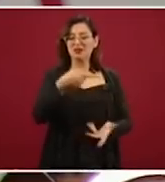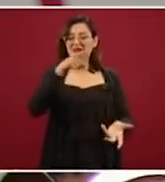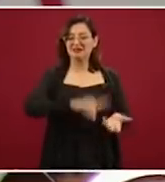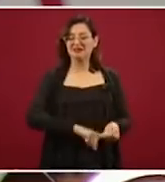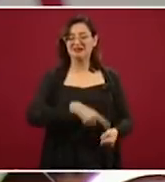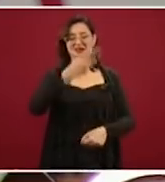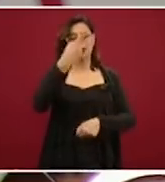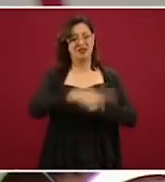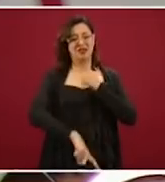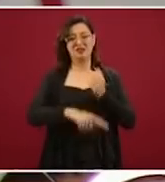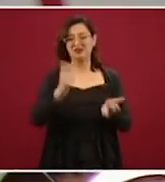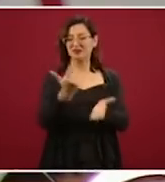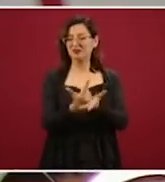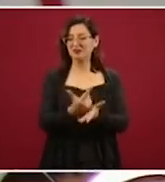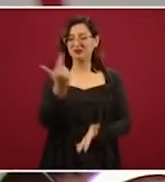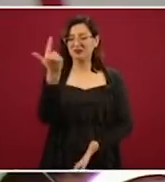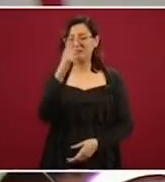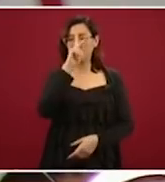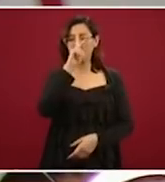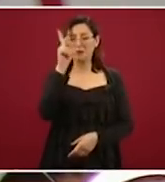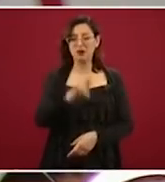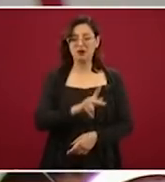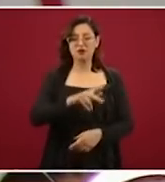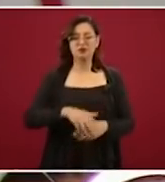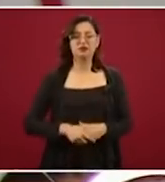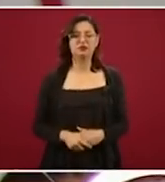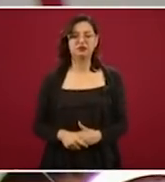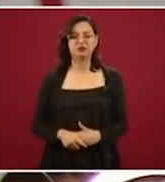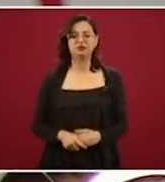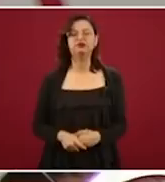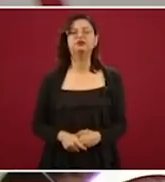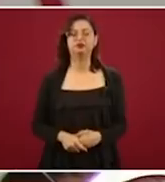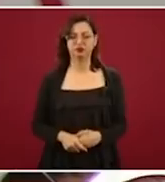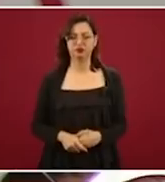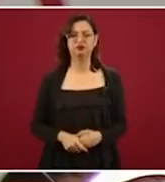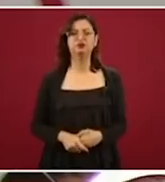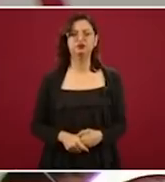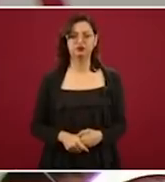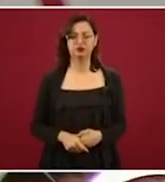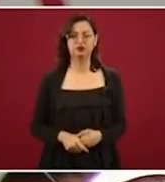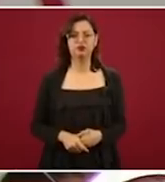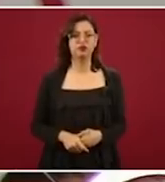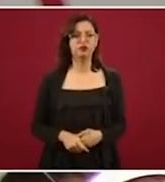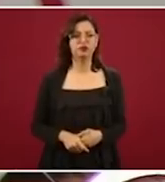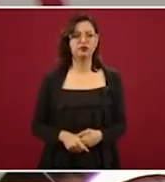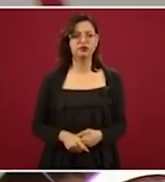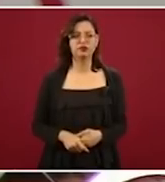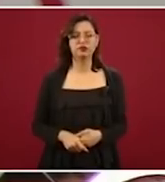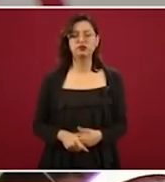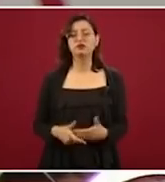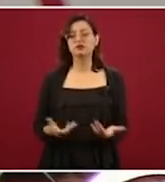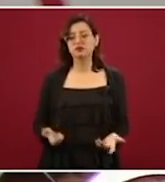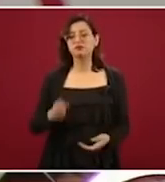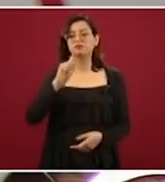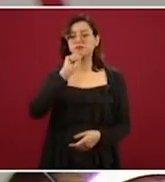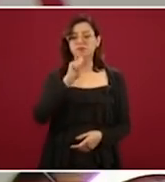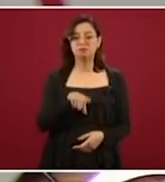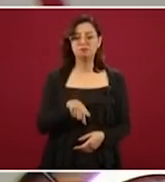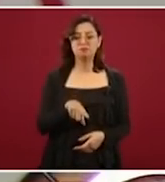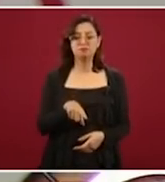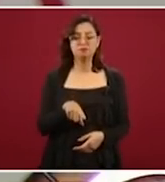más dañino que puede haber. Entonces, sí hay también la